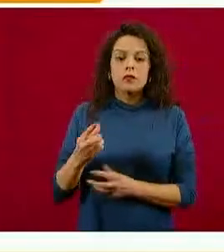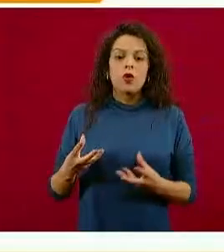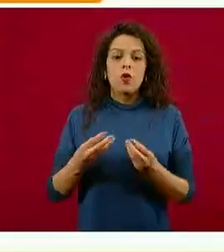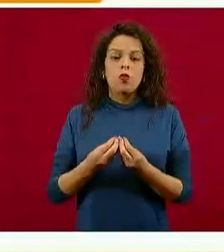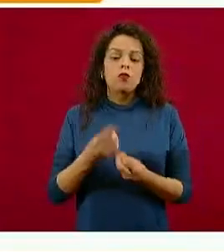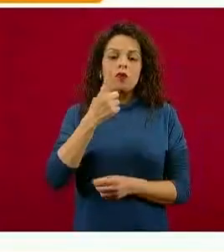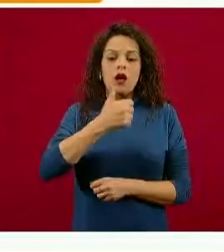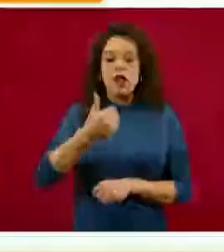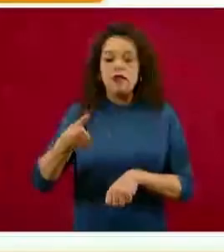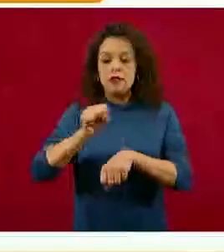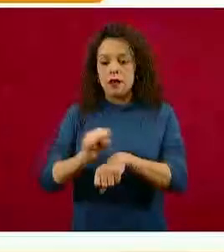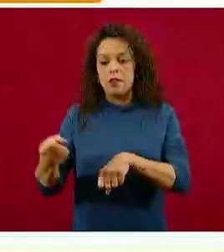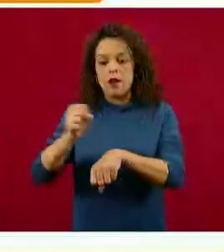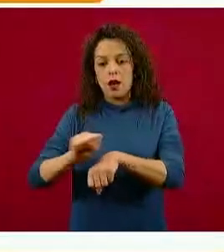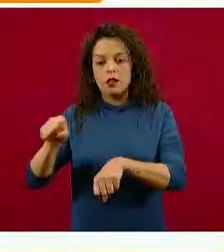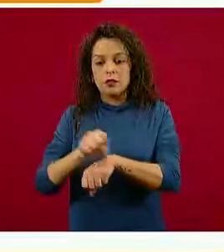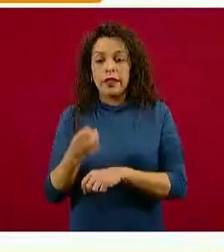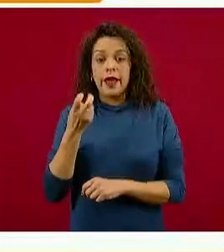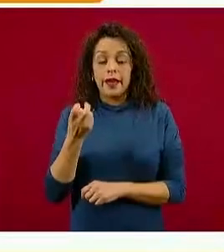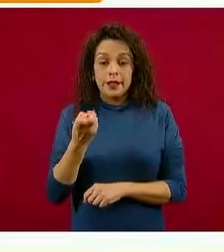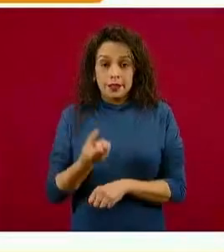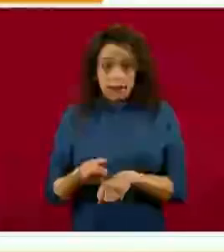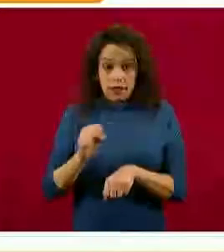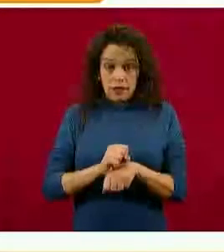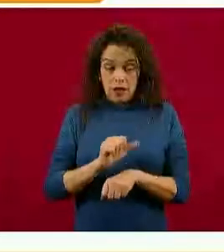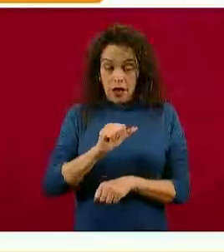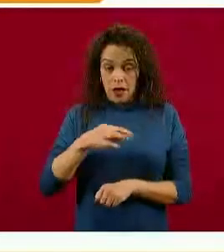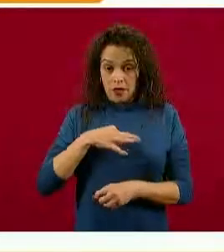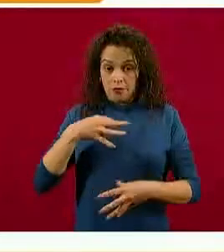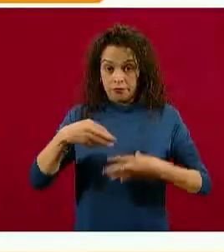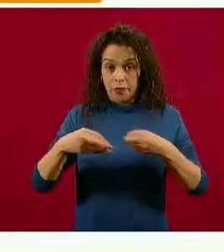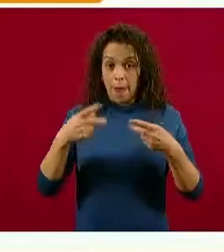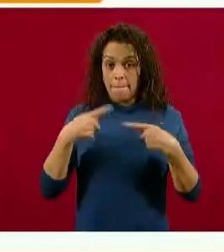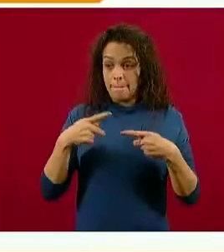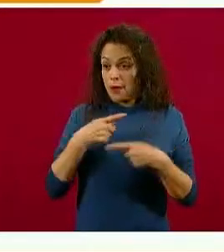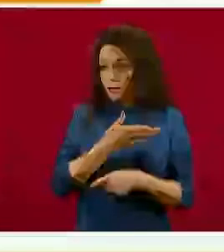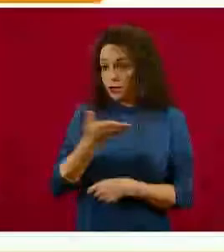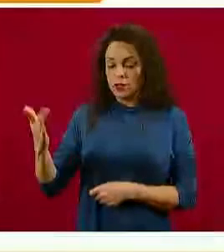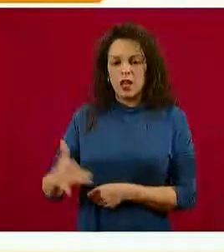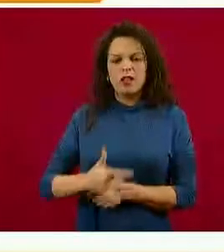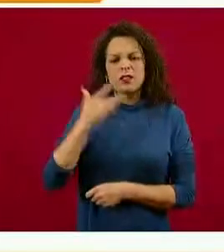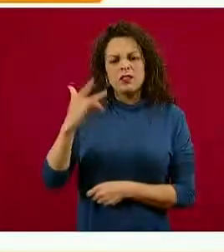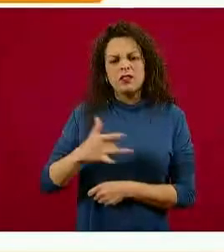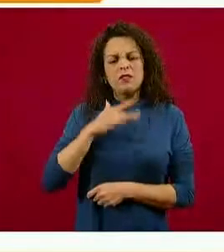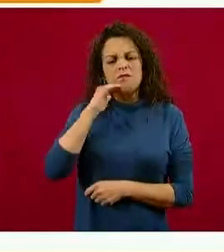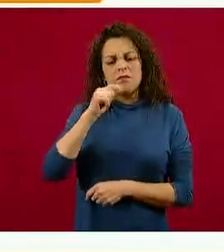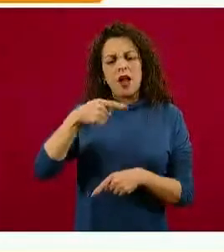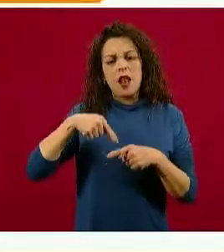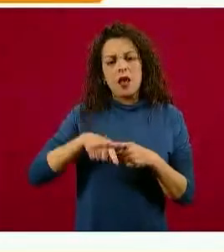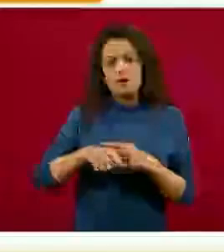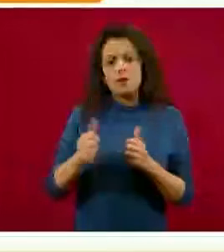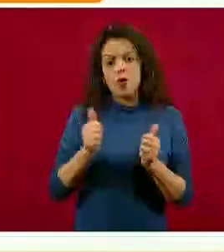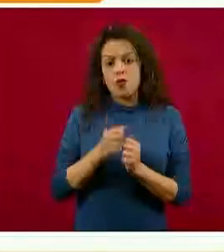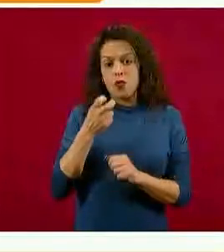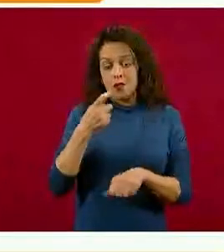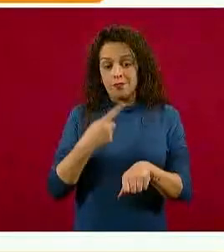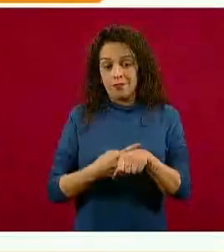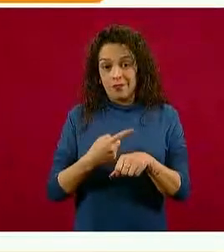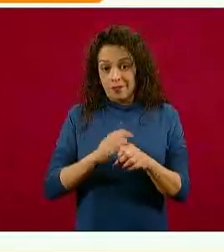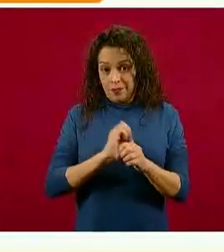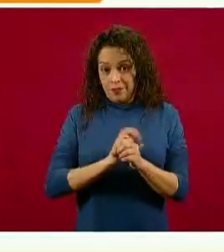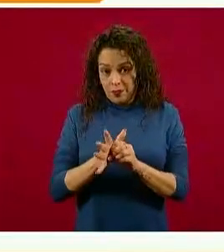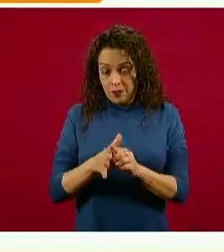epidemiológica. Esta es la semana epidemiológica en la cual estas personas iniciaron con signos y síntomas de la enfermedad. Para el día de